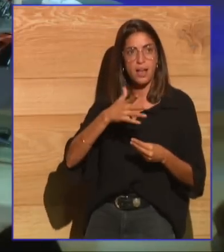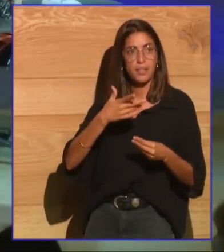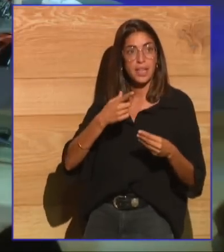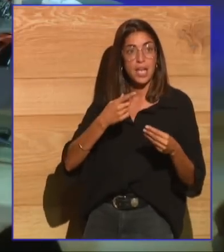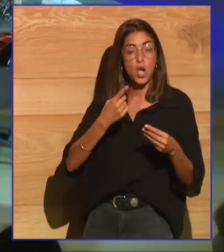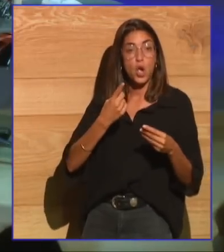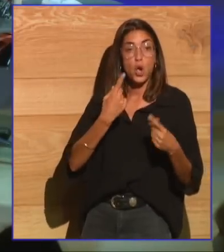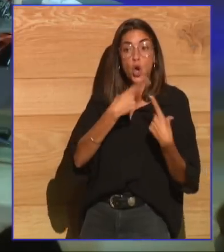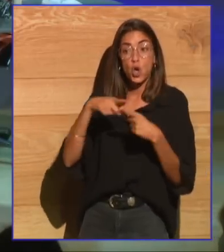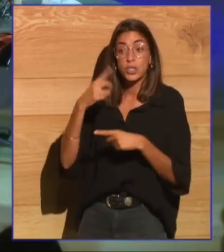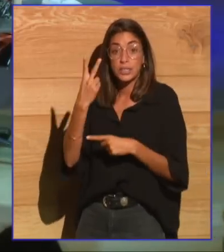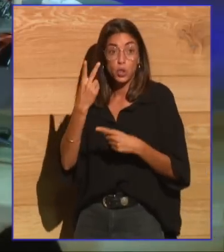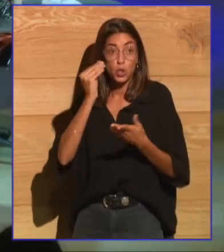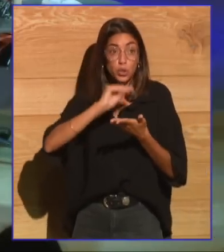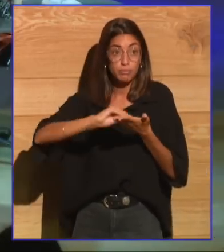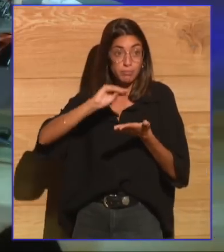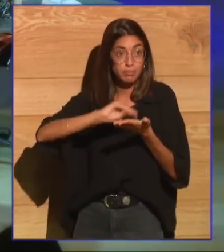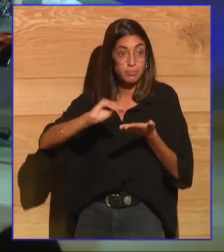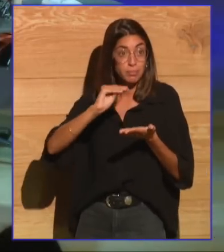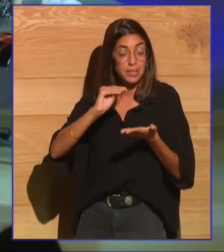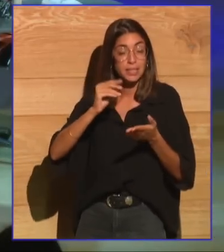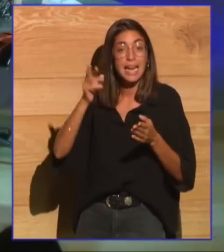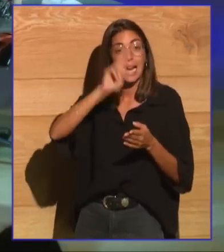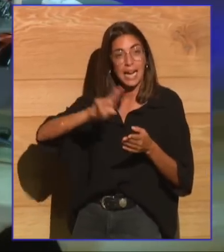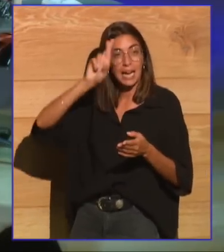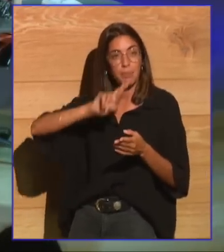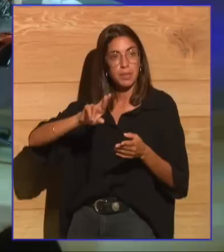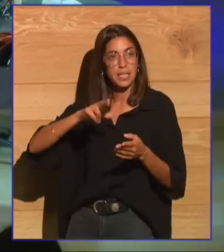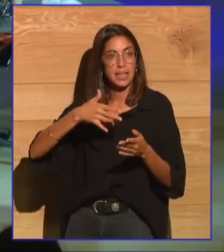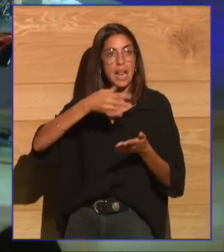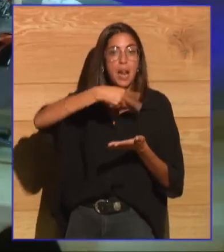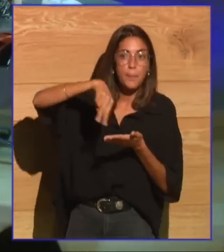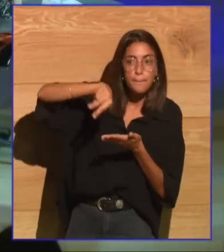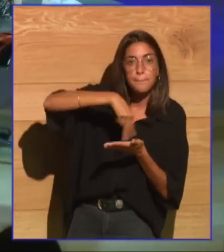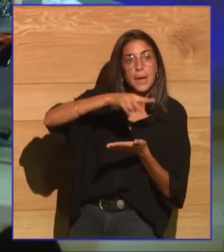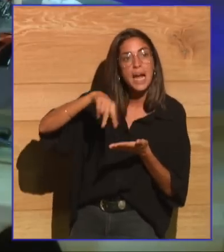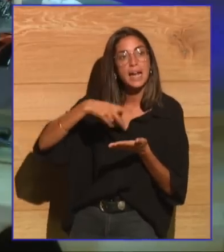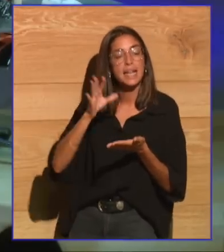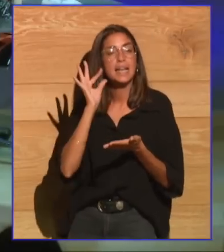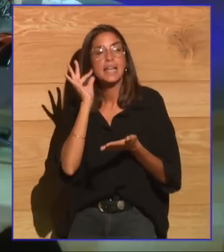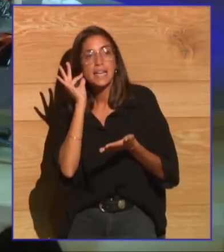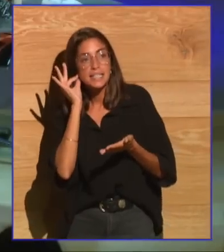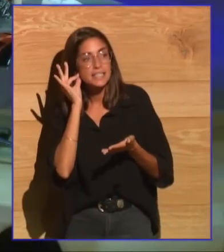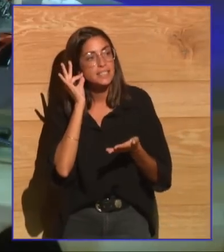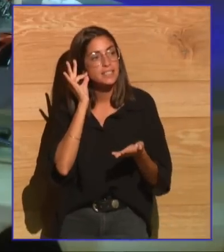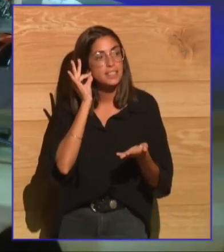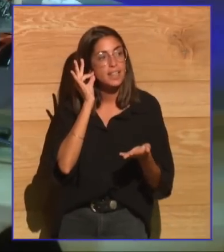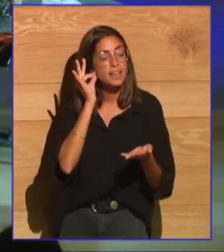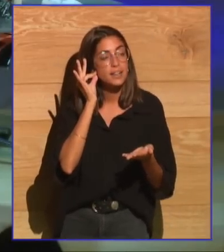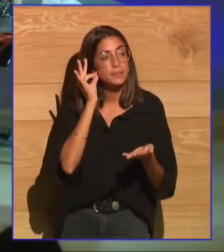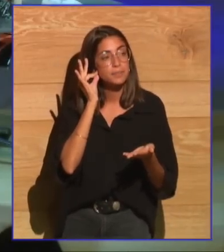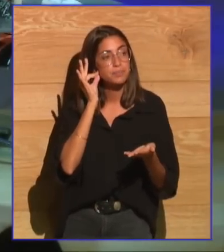cosas que mencionaban al principio del baile este cuando la chica la pone la